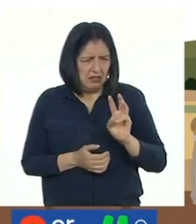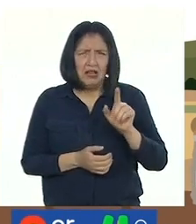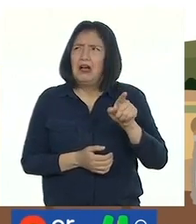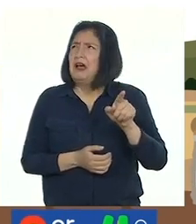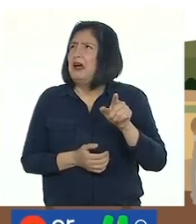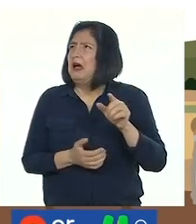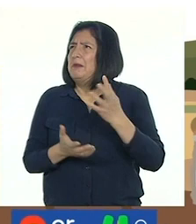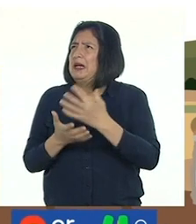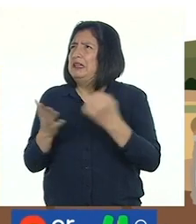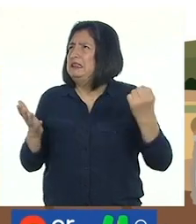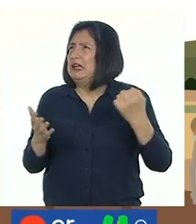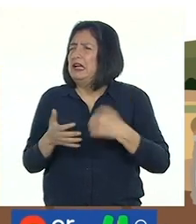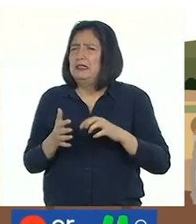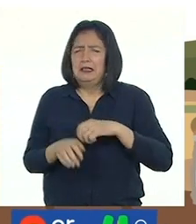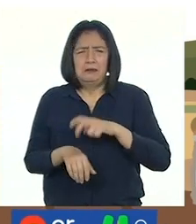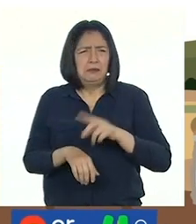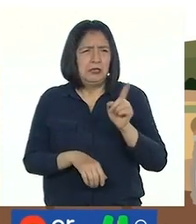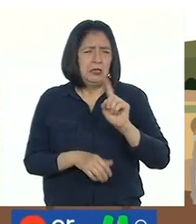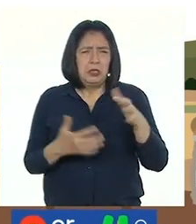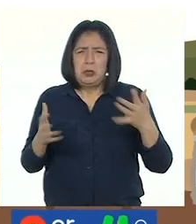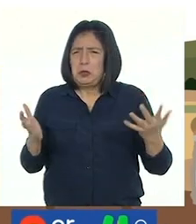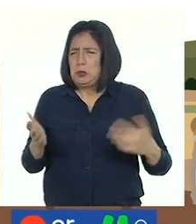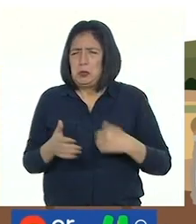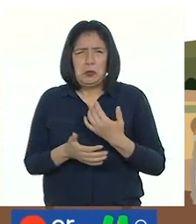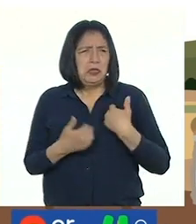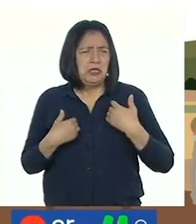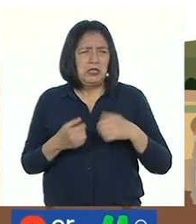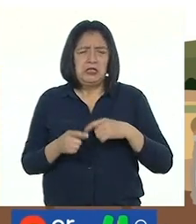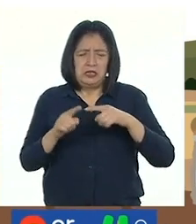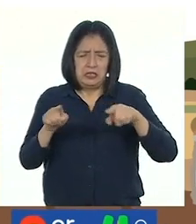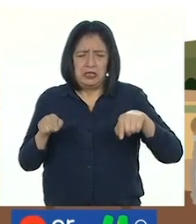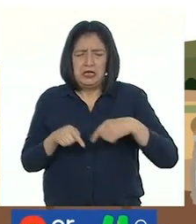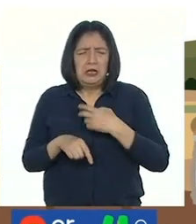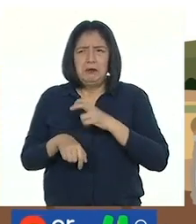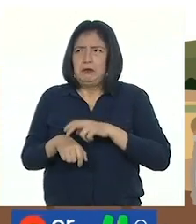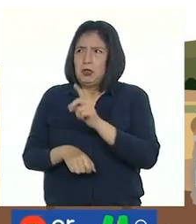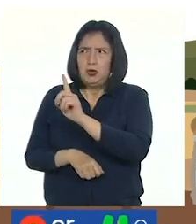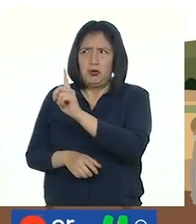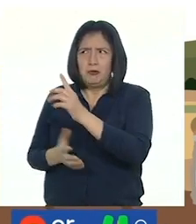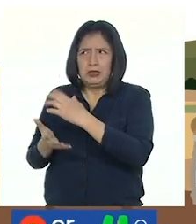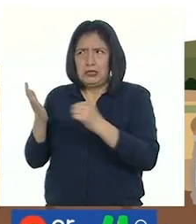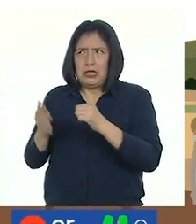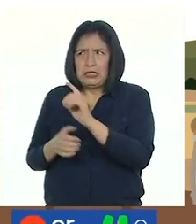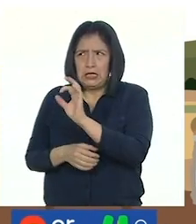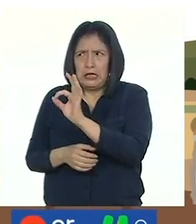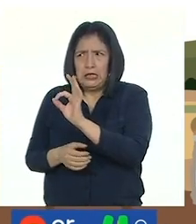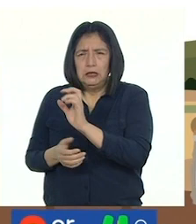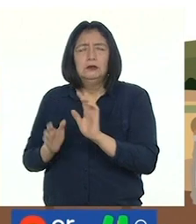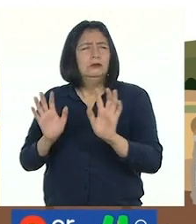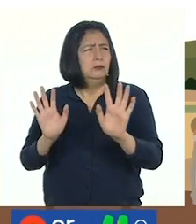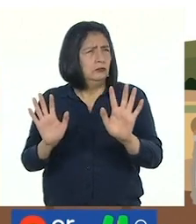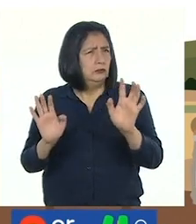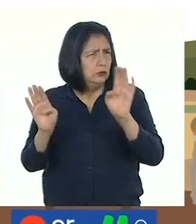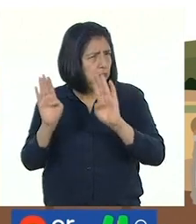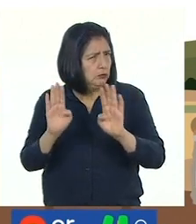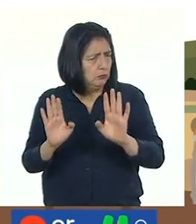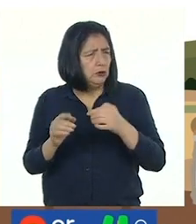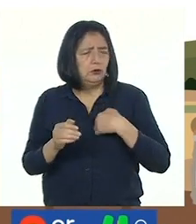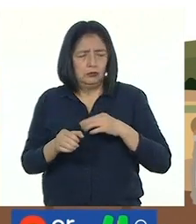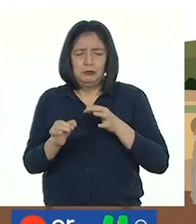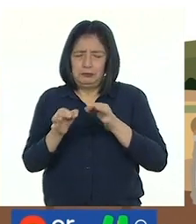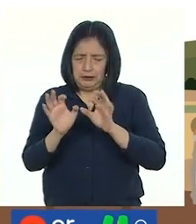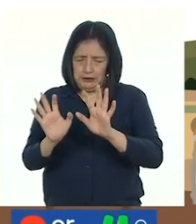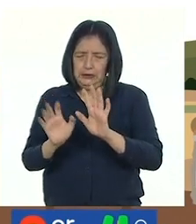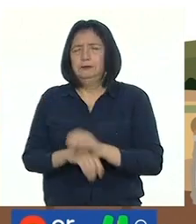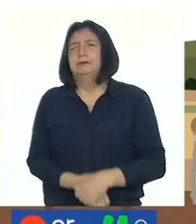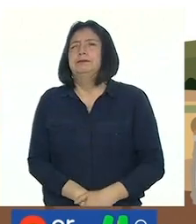quitarnos nuestras papas y no tener pastel. ¡No nos quitarás nada! No se preocupen, les voy a